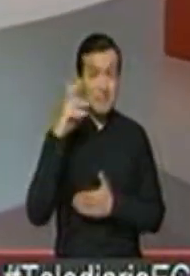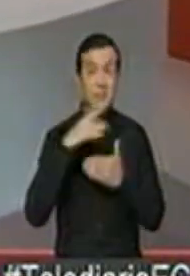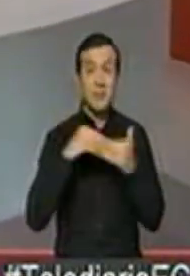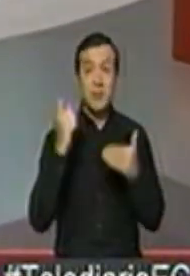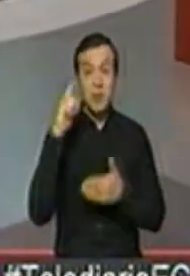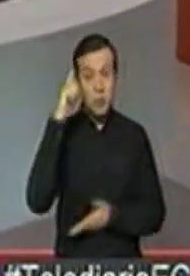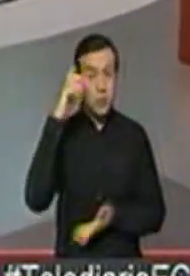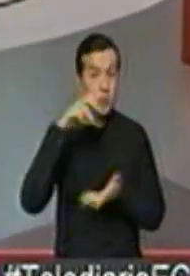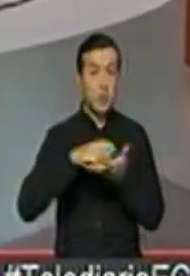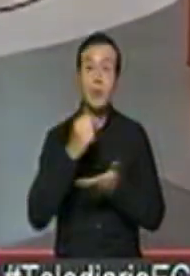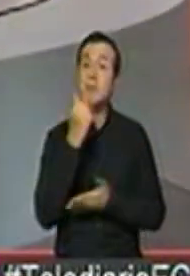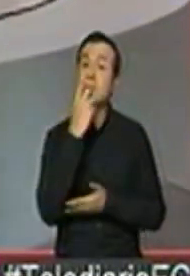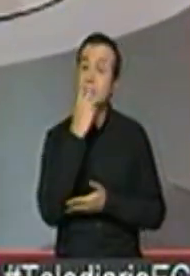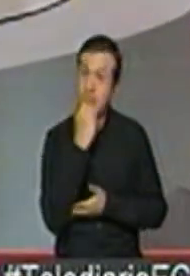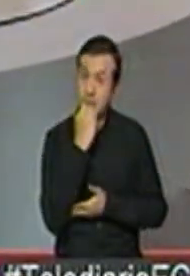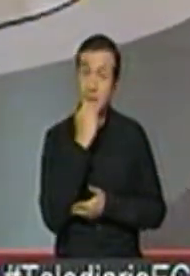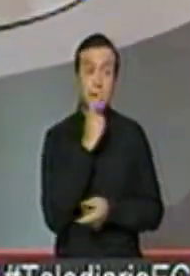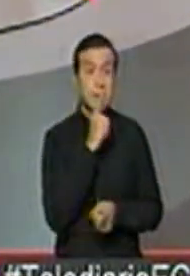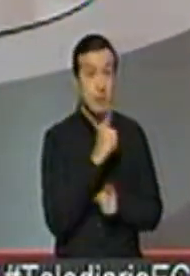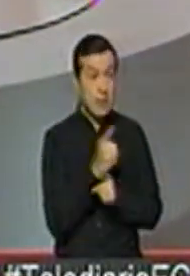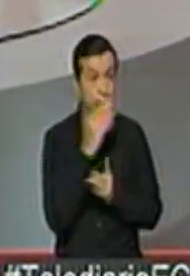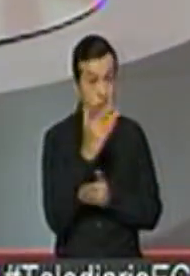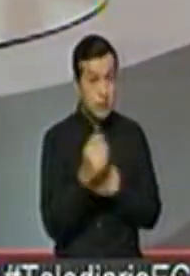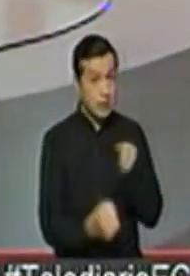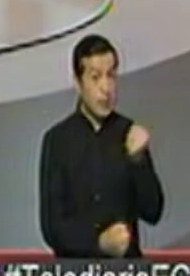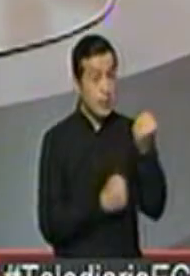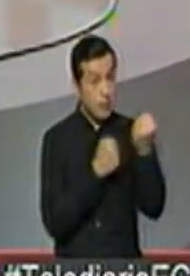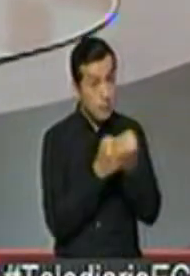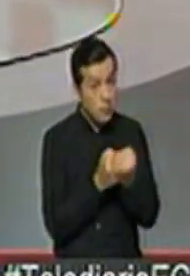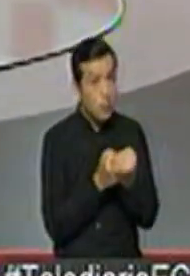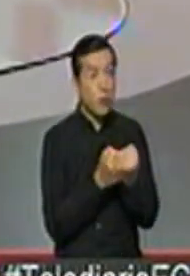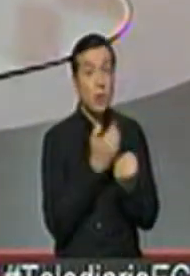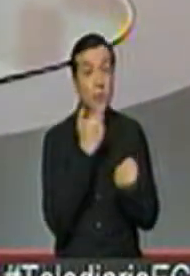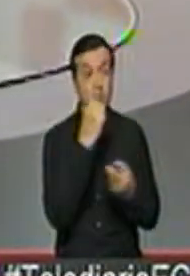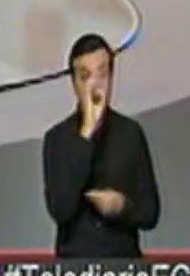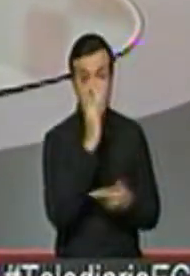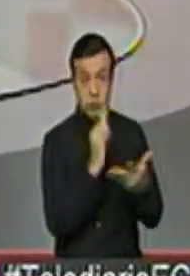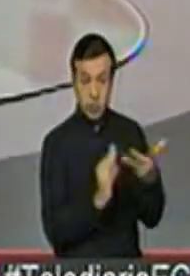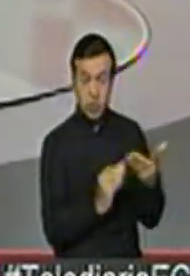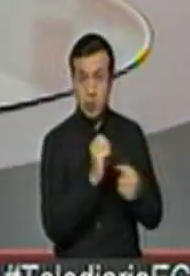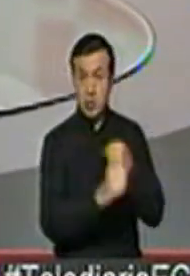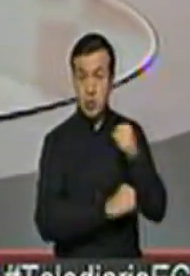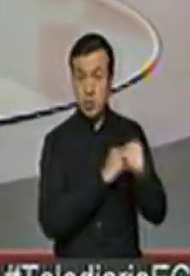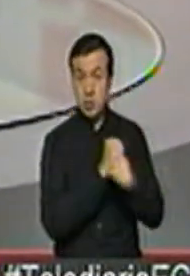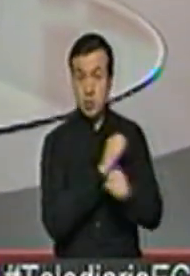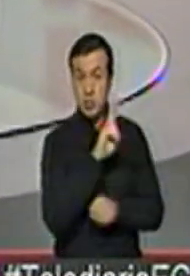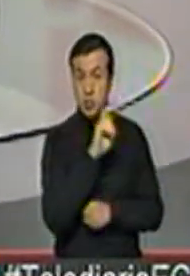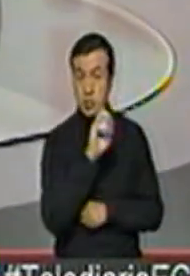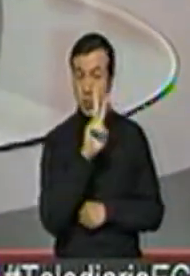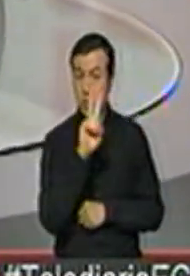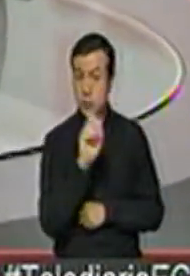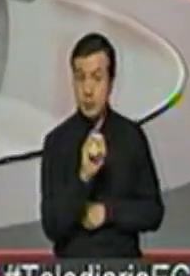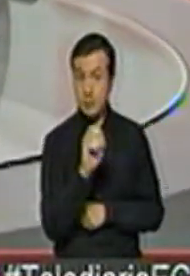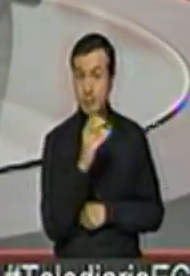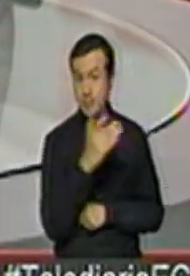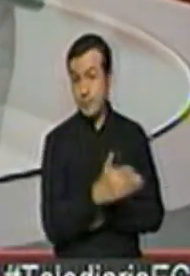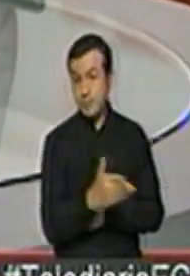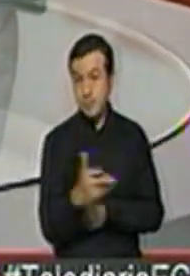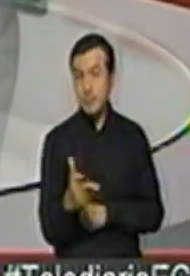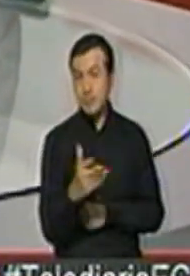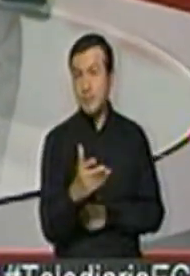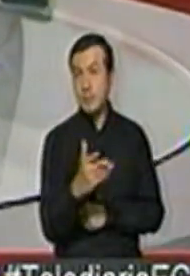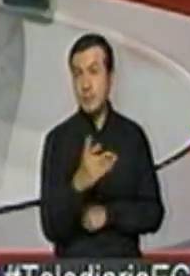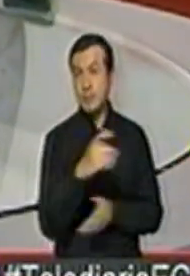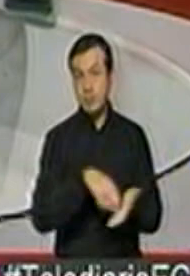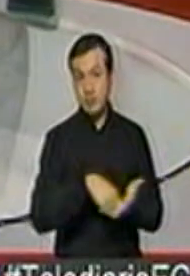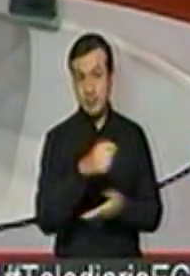el Estado y que en buena medida eso contribuye también a la proforma presupuestaria 2020 que pues está también